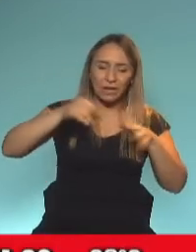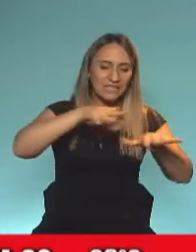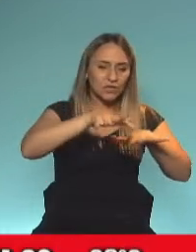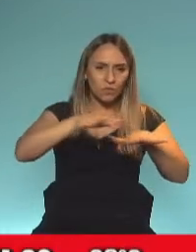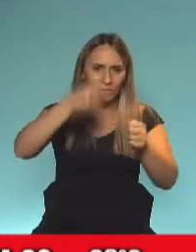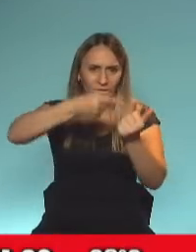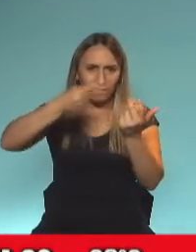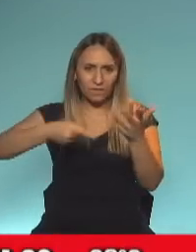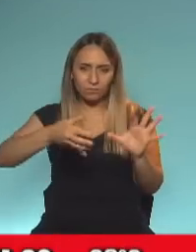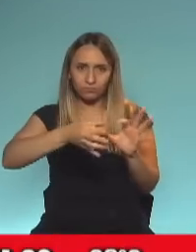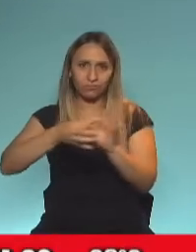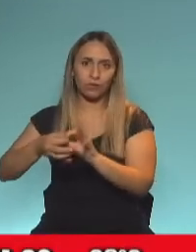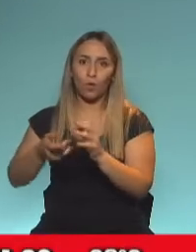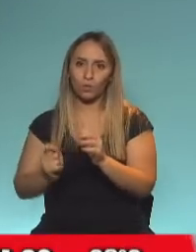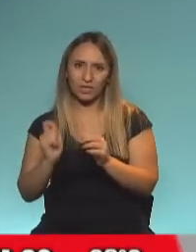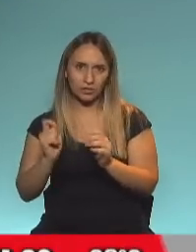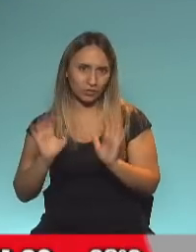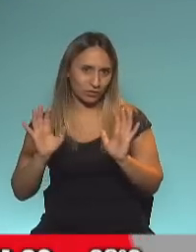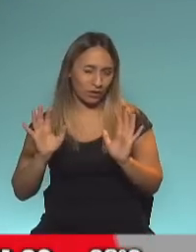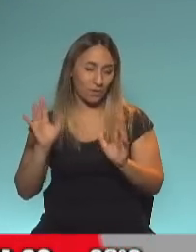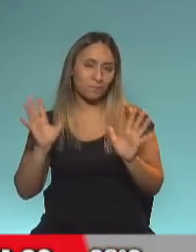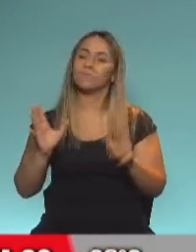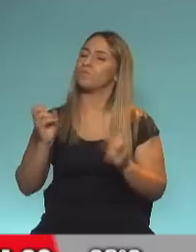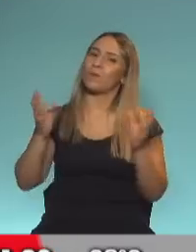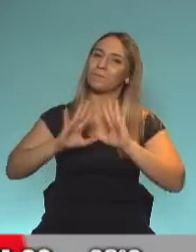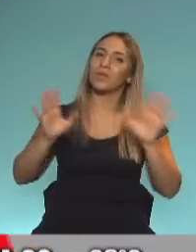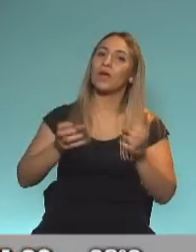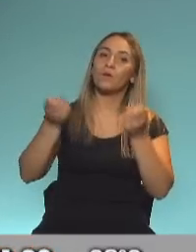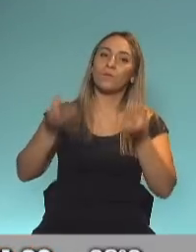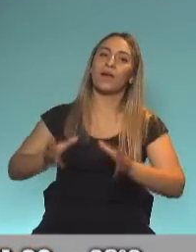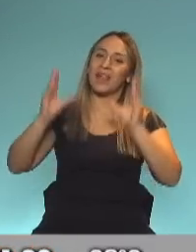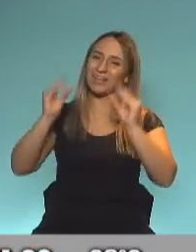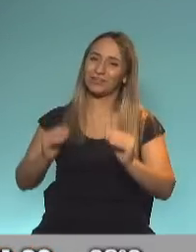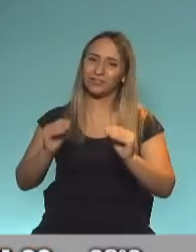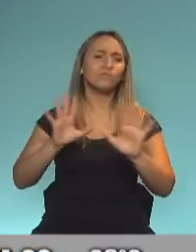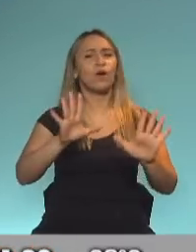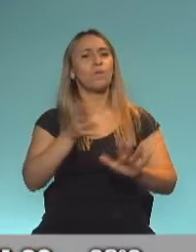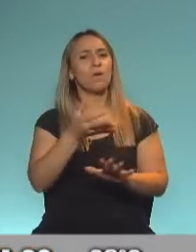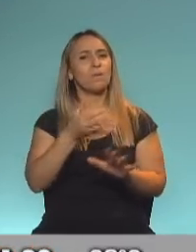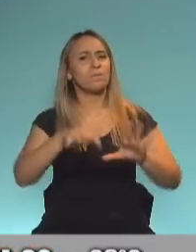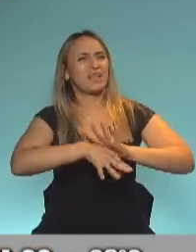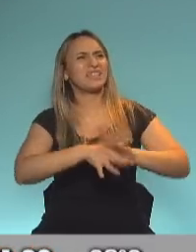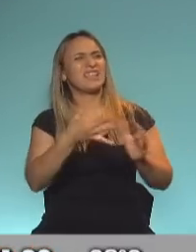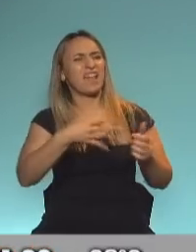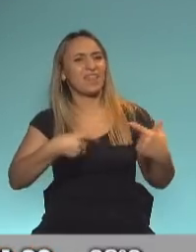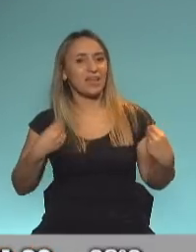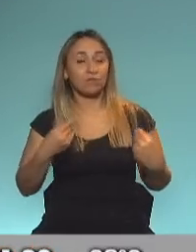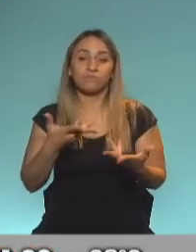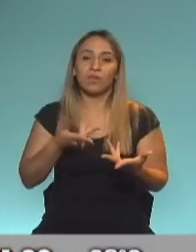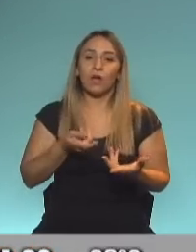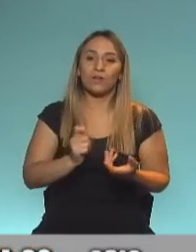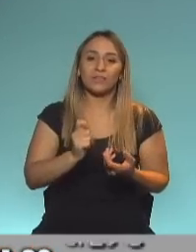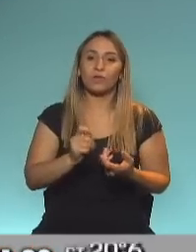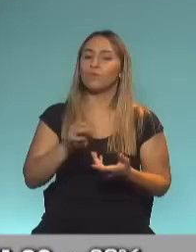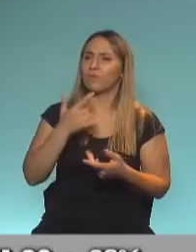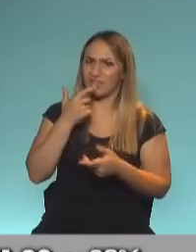causa judicial muy precisa. Amado Boudou, buenas noches y muchas gracias. ¿Precisan qué? Disculpe. Una causa Usted dice una